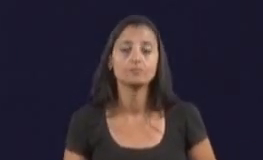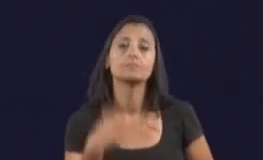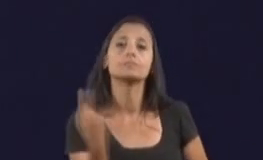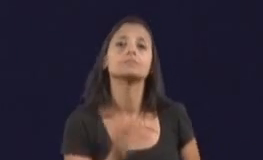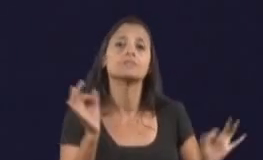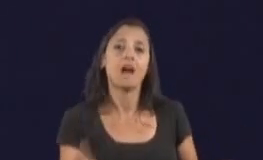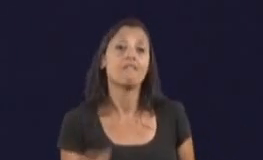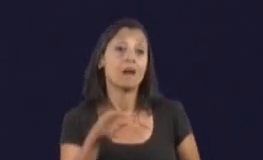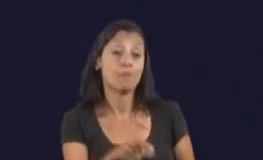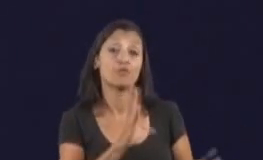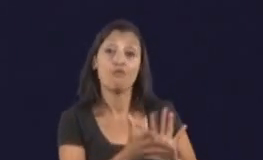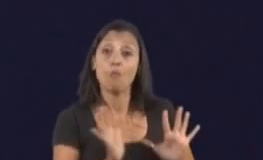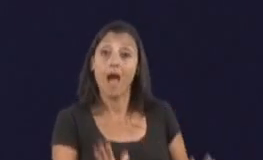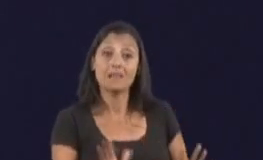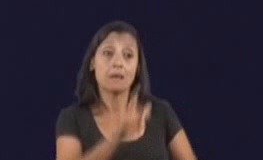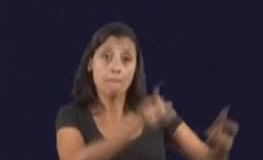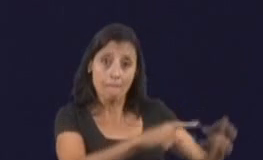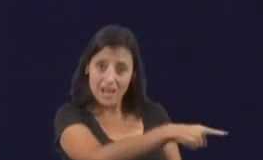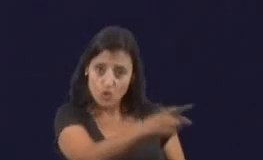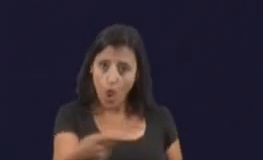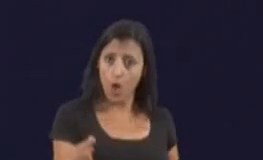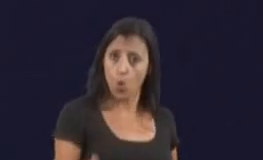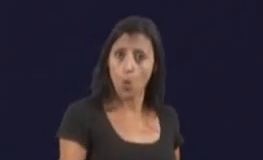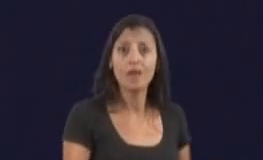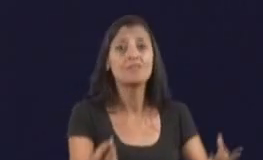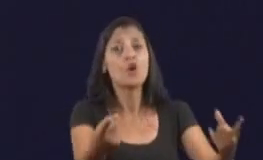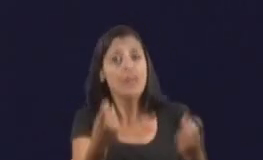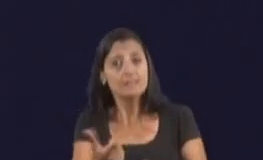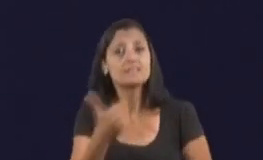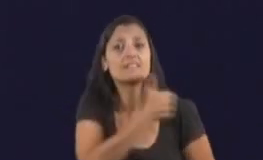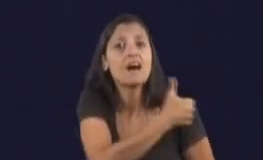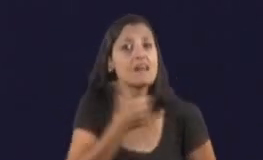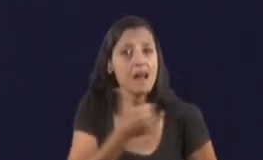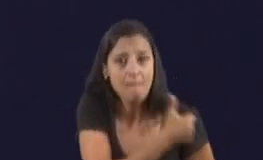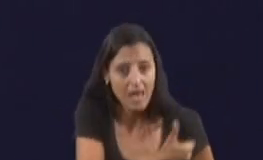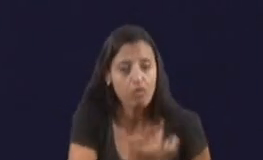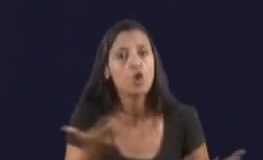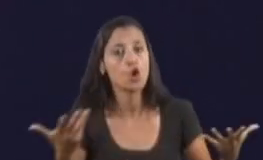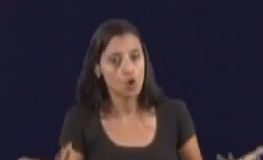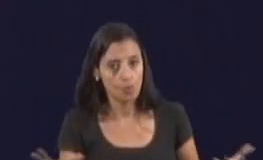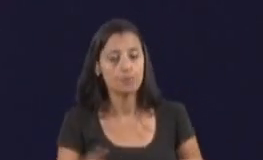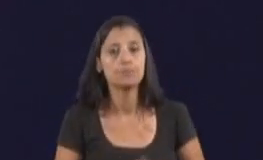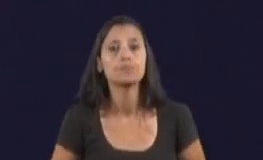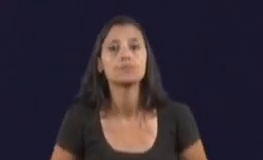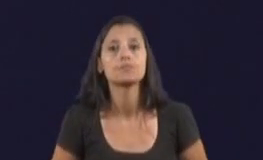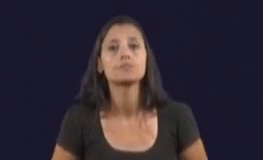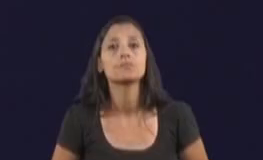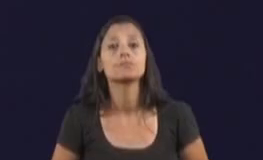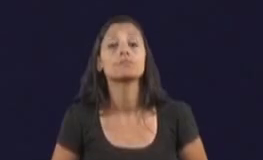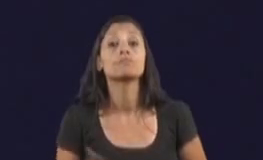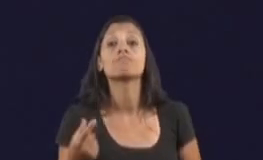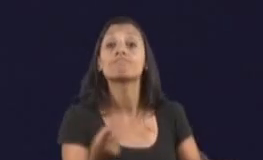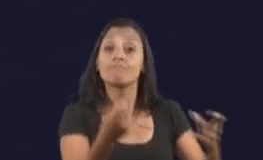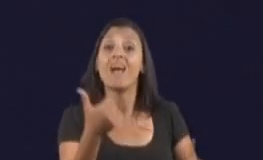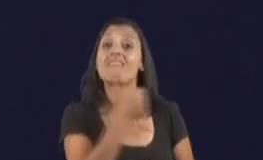entendemos que de esta manera todo el que necesite un medicamento que le sea entregado